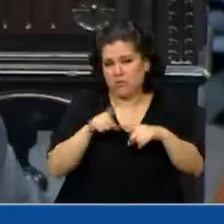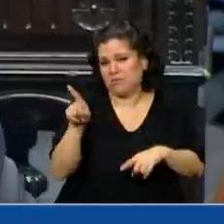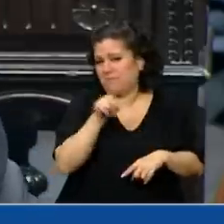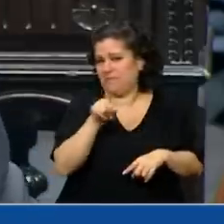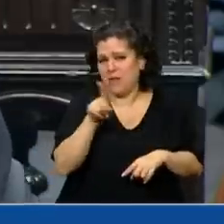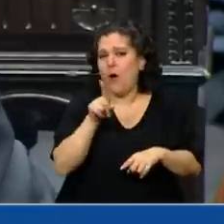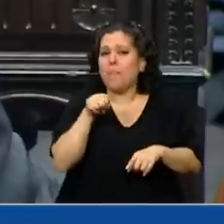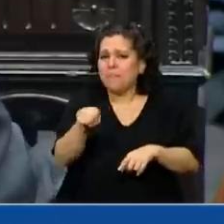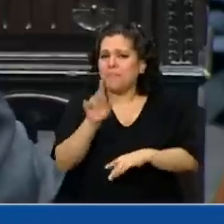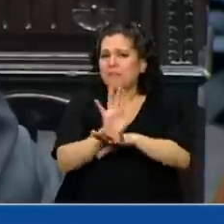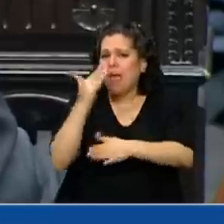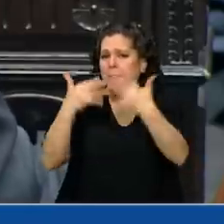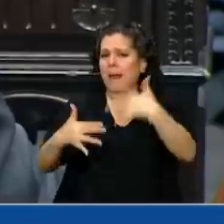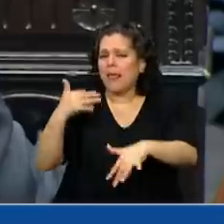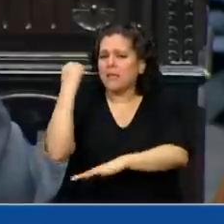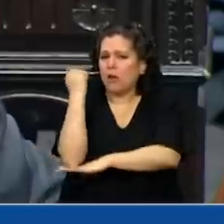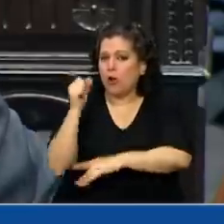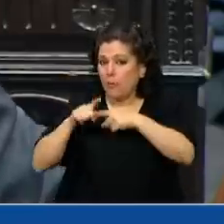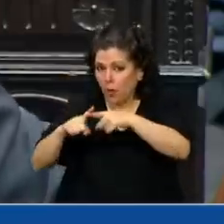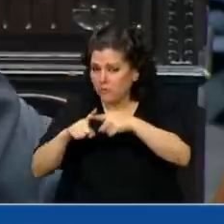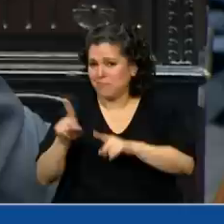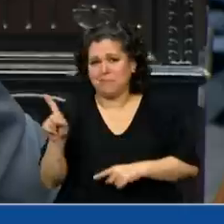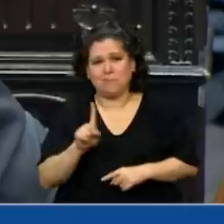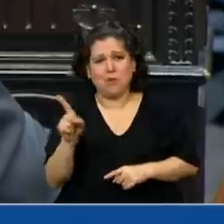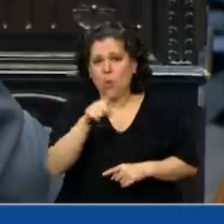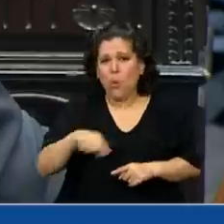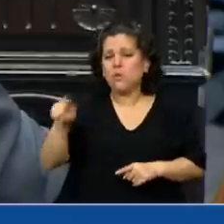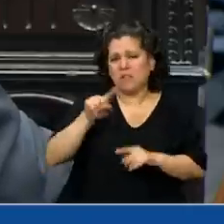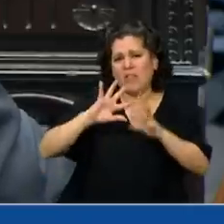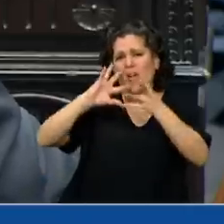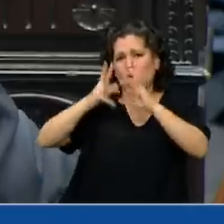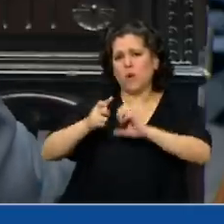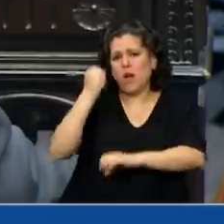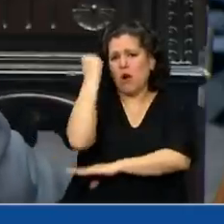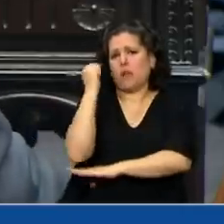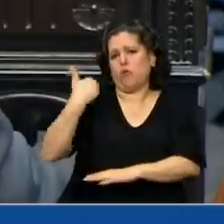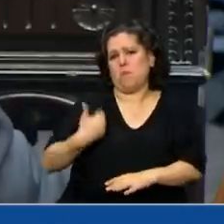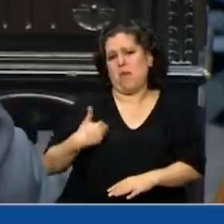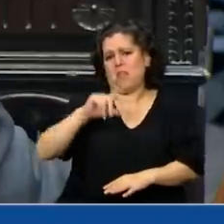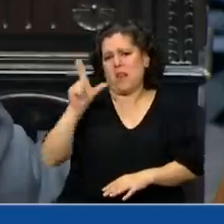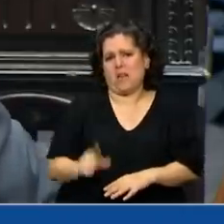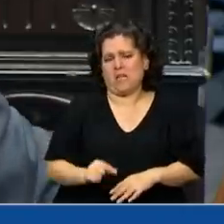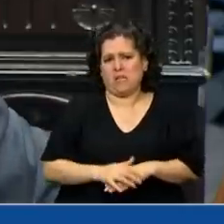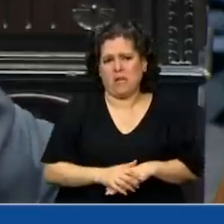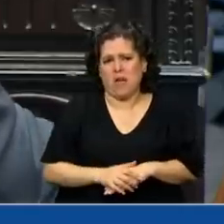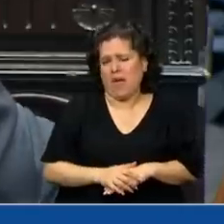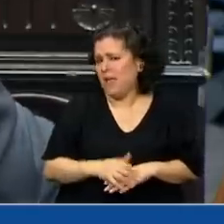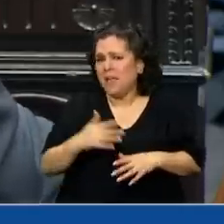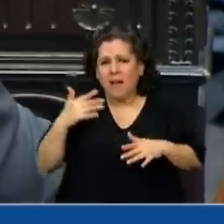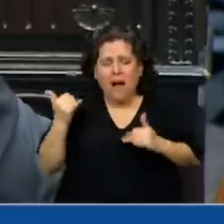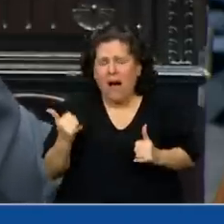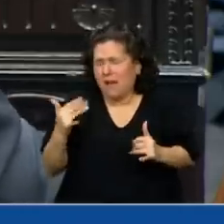la emergencia económica. Han demolido la economía, la Argentina. Está llena